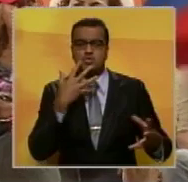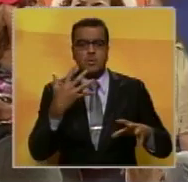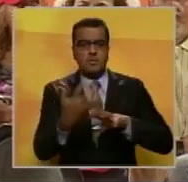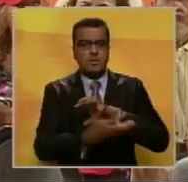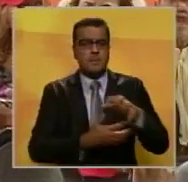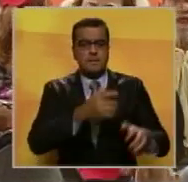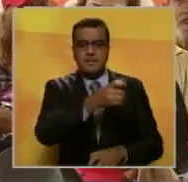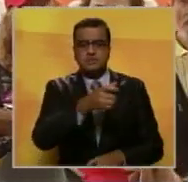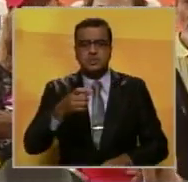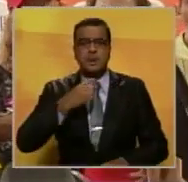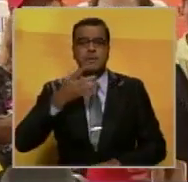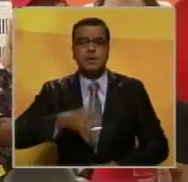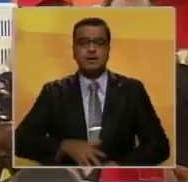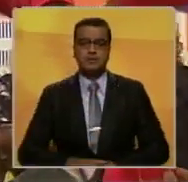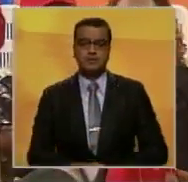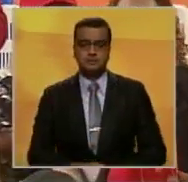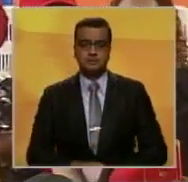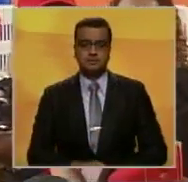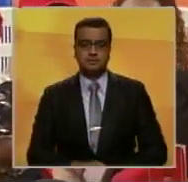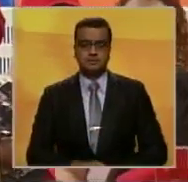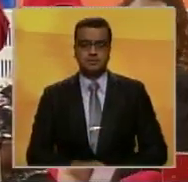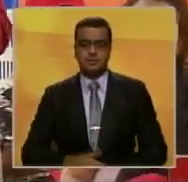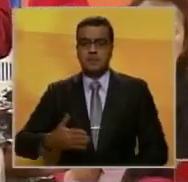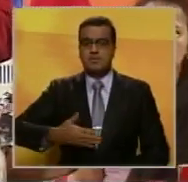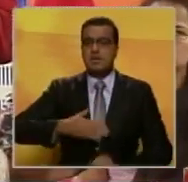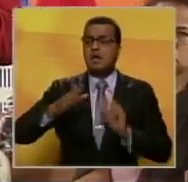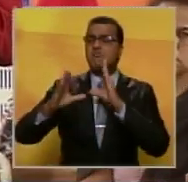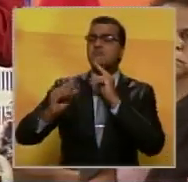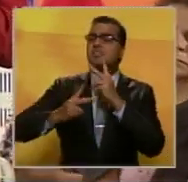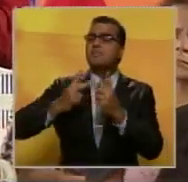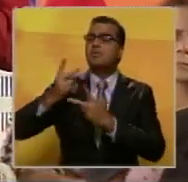personas asesinadas para hacer política.